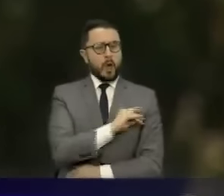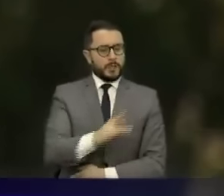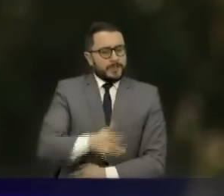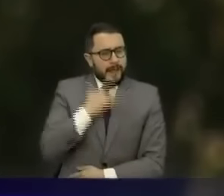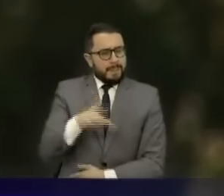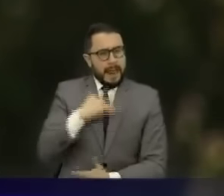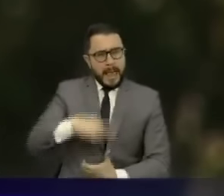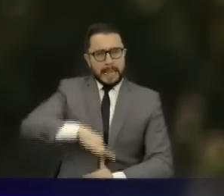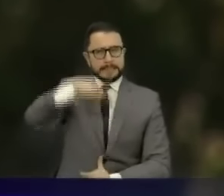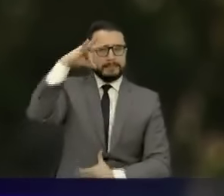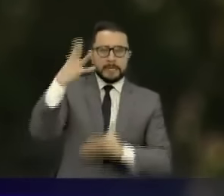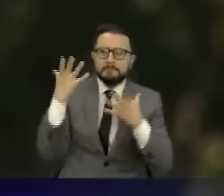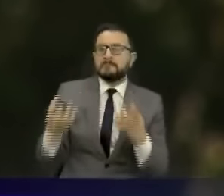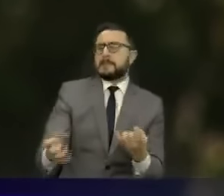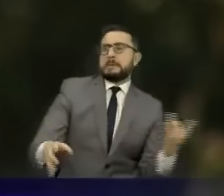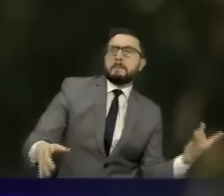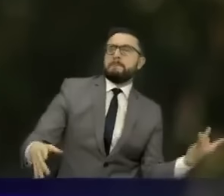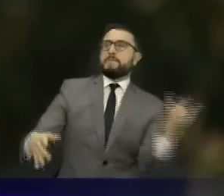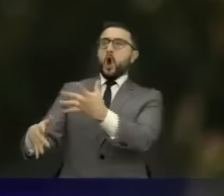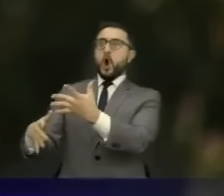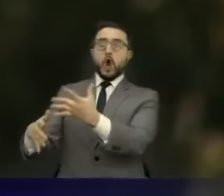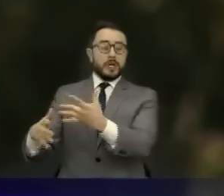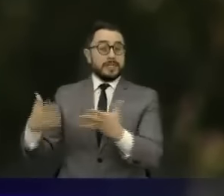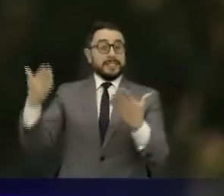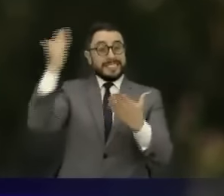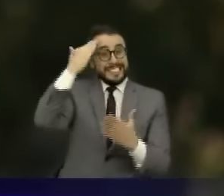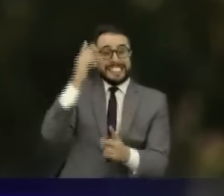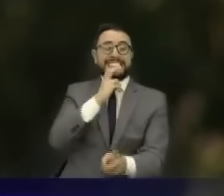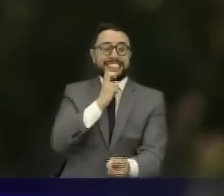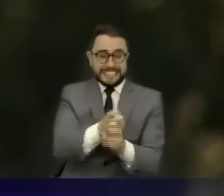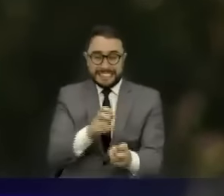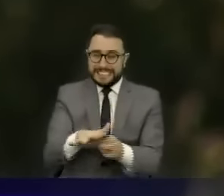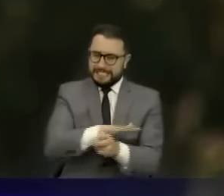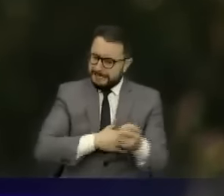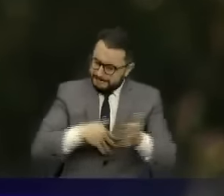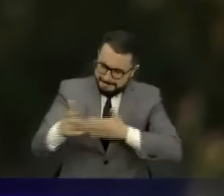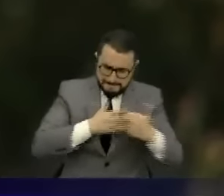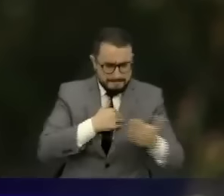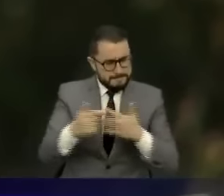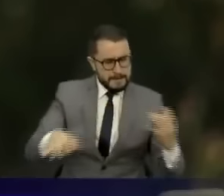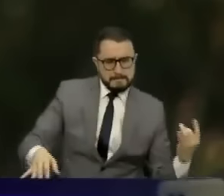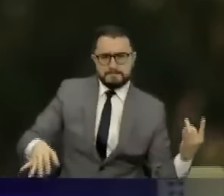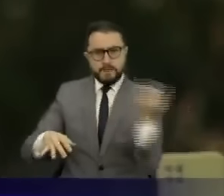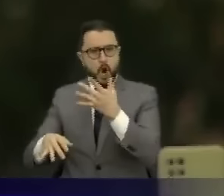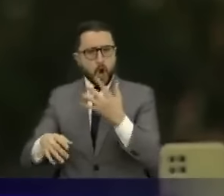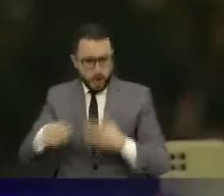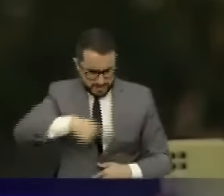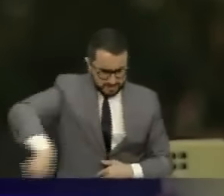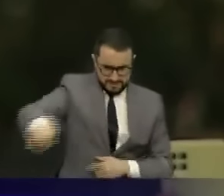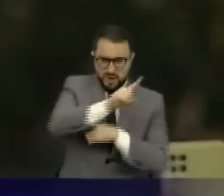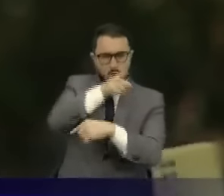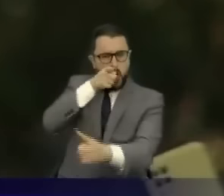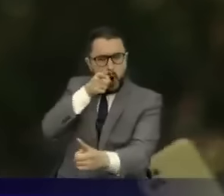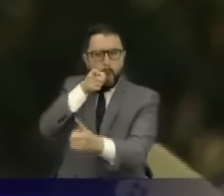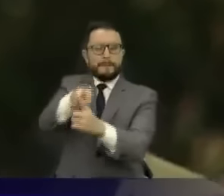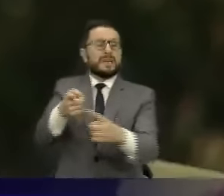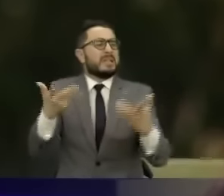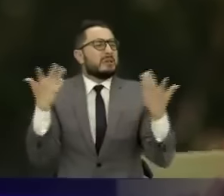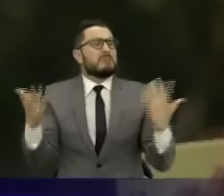pudiera vencer a pesar de las dificultades? ¿Qué buscábamos las y